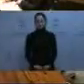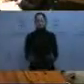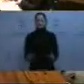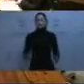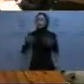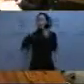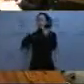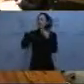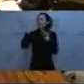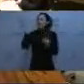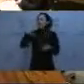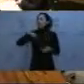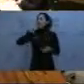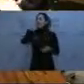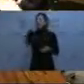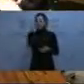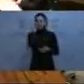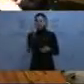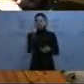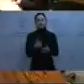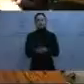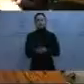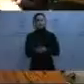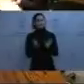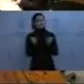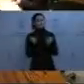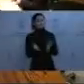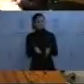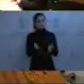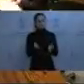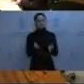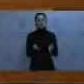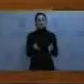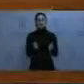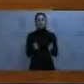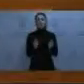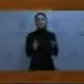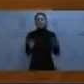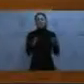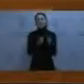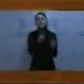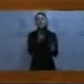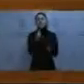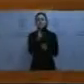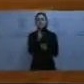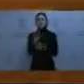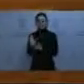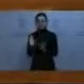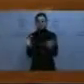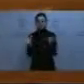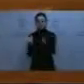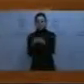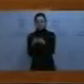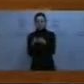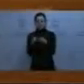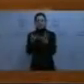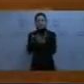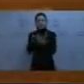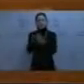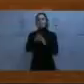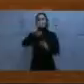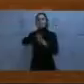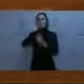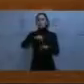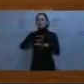Muchas gracias, señora presidenta. Efectivamente, acordamos en la Junta de Portavoces la explicación de voto ante